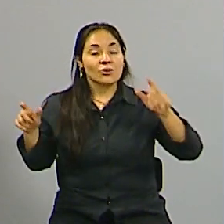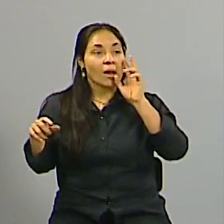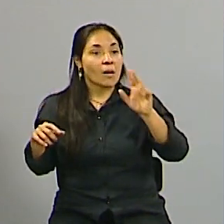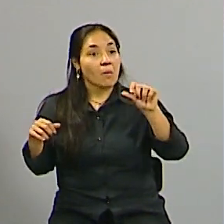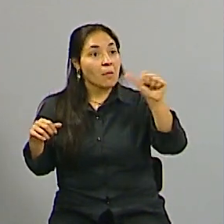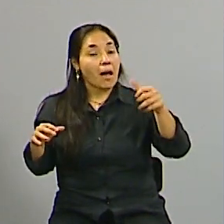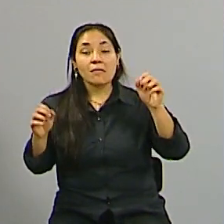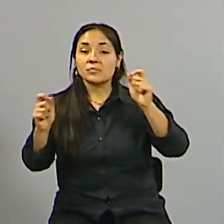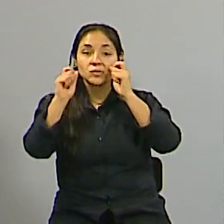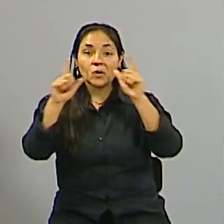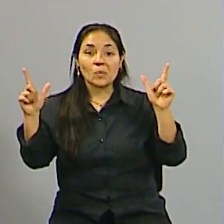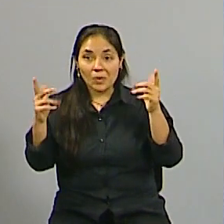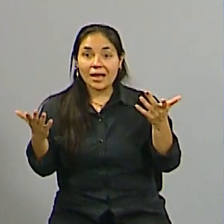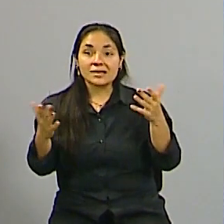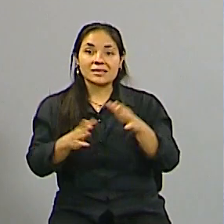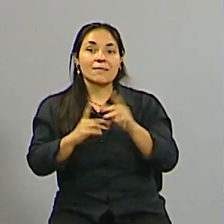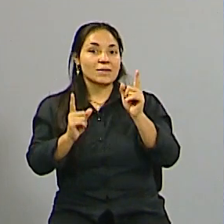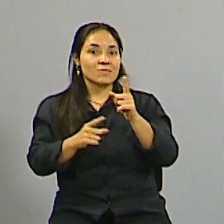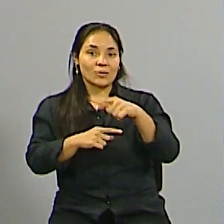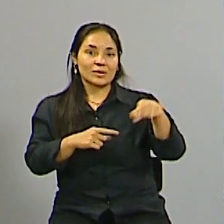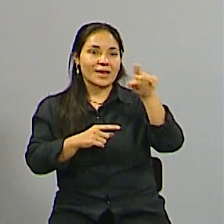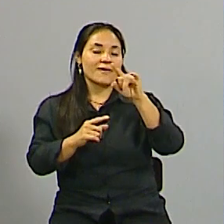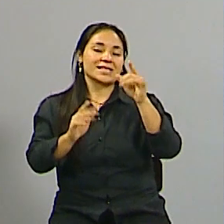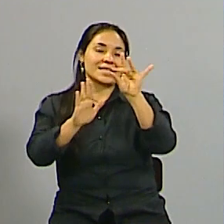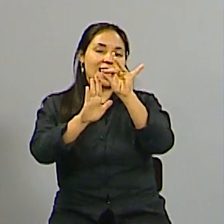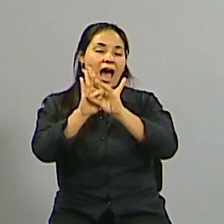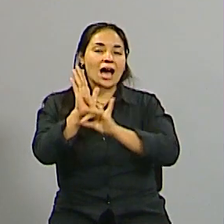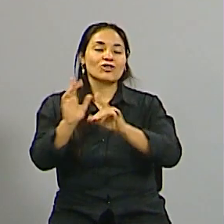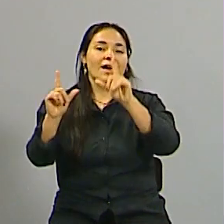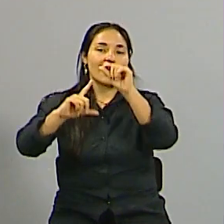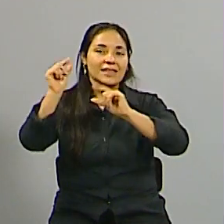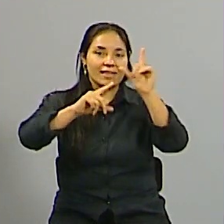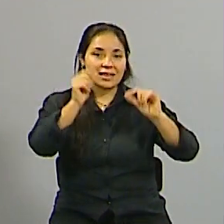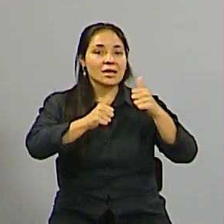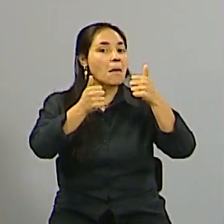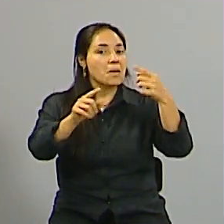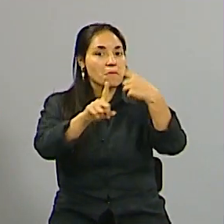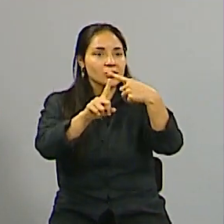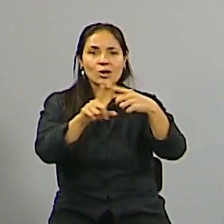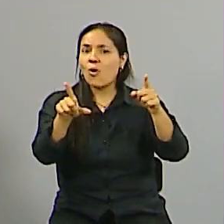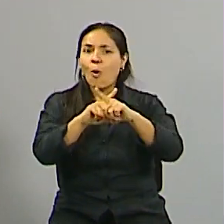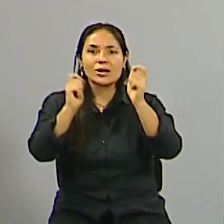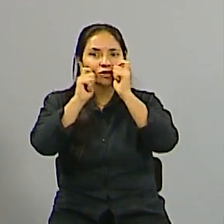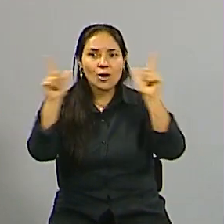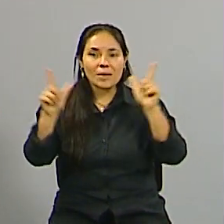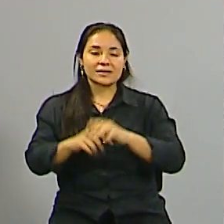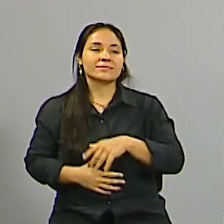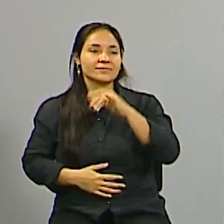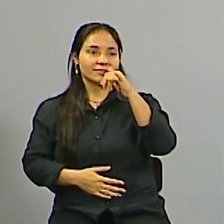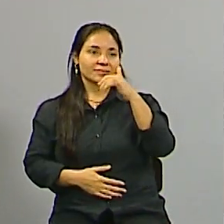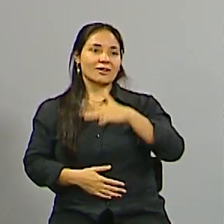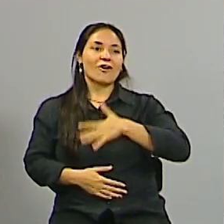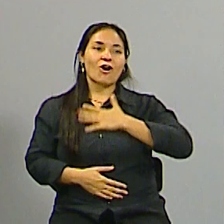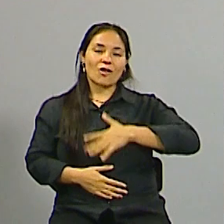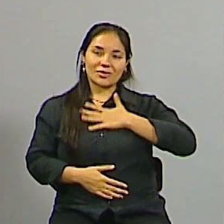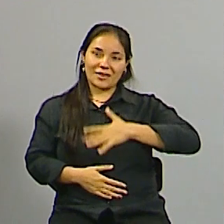había buenos números que ustedes venían captando, no dejaste de ser una sorpresa también, ¿no? Bueno, sí, muy contento,